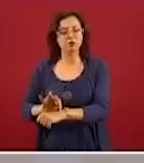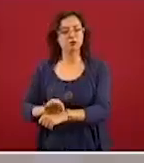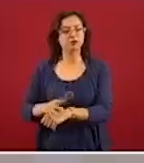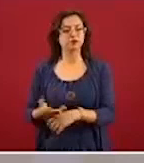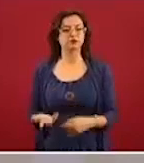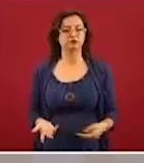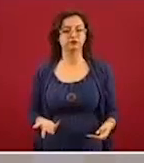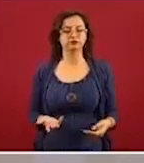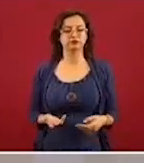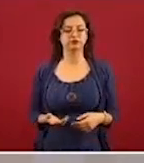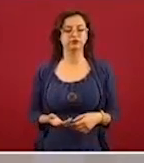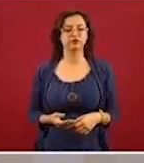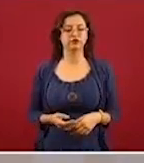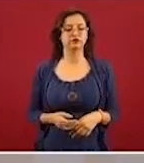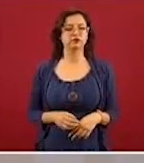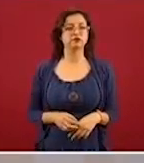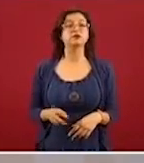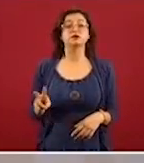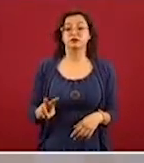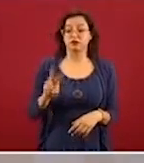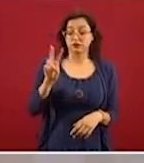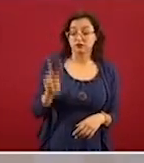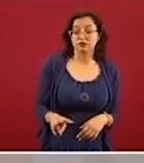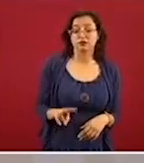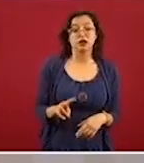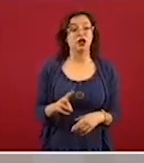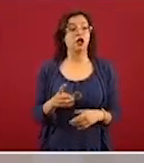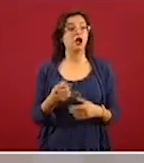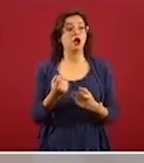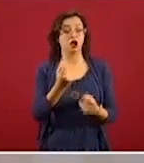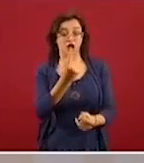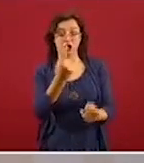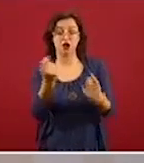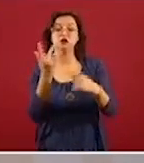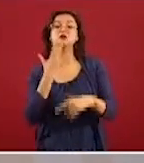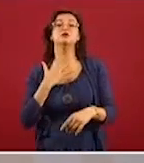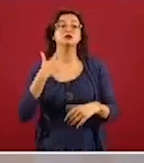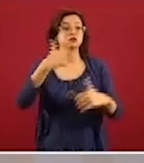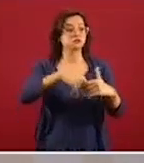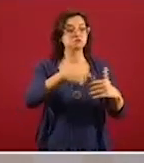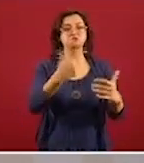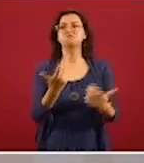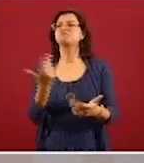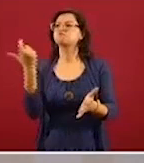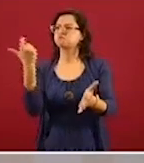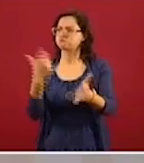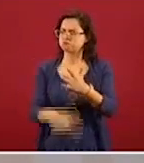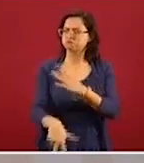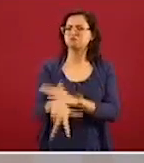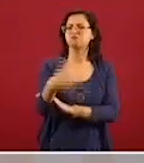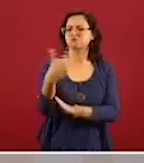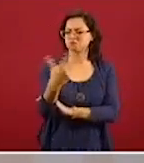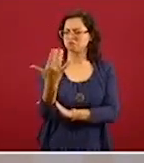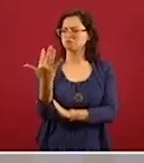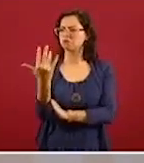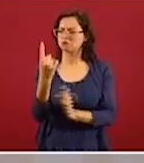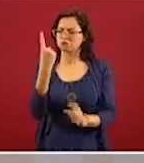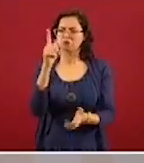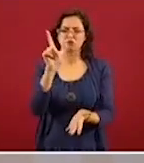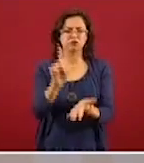En efecto, hay gasolineras que están vendiendo a 13.50 el litro.